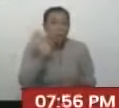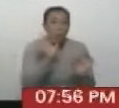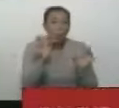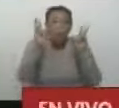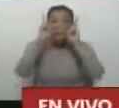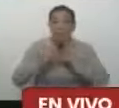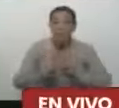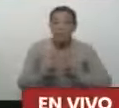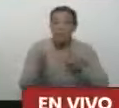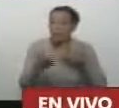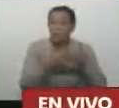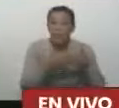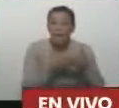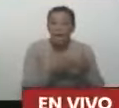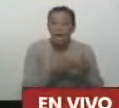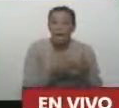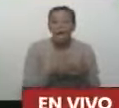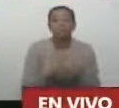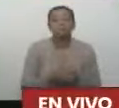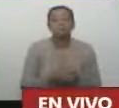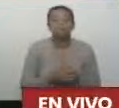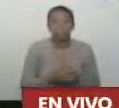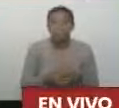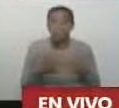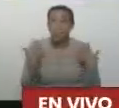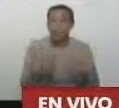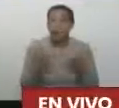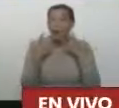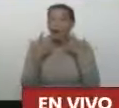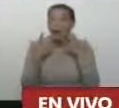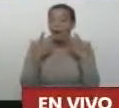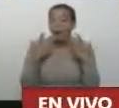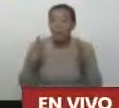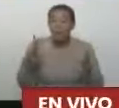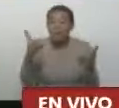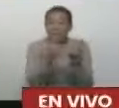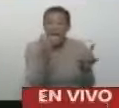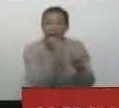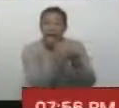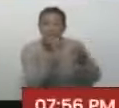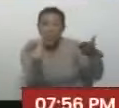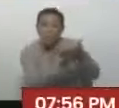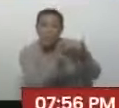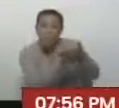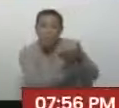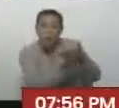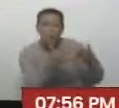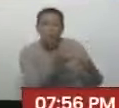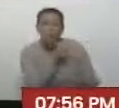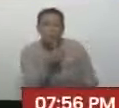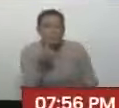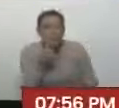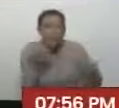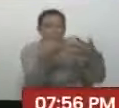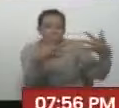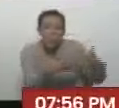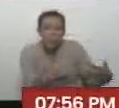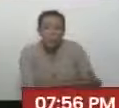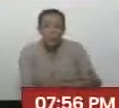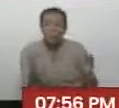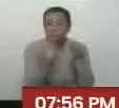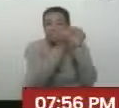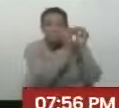pegado, ¿no? Está pegado. Eso está pegado. Imagínate todas las aplicaciones. Ese también contiene. Valga